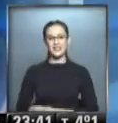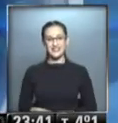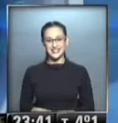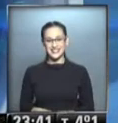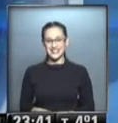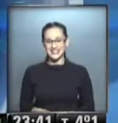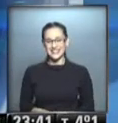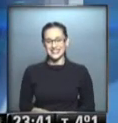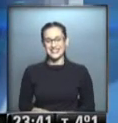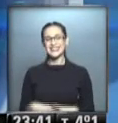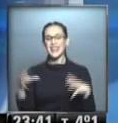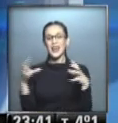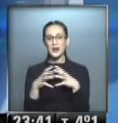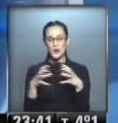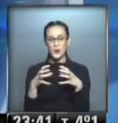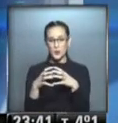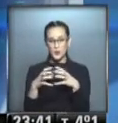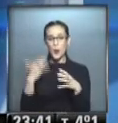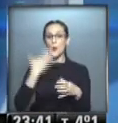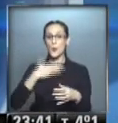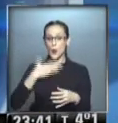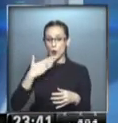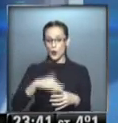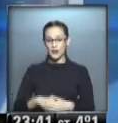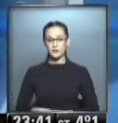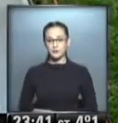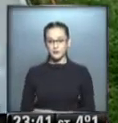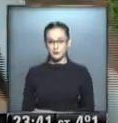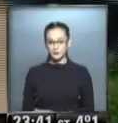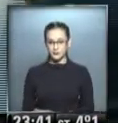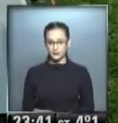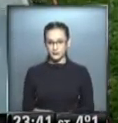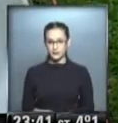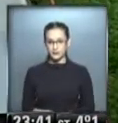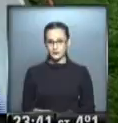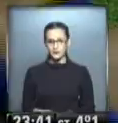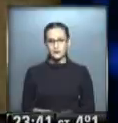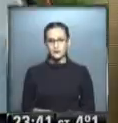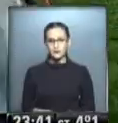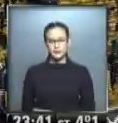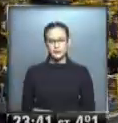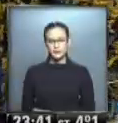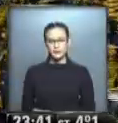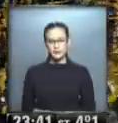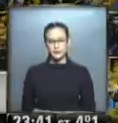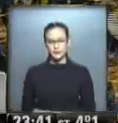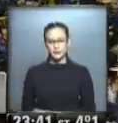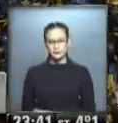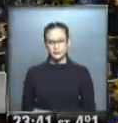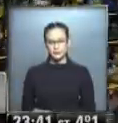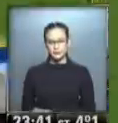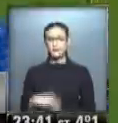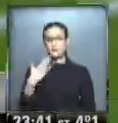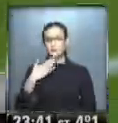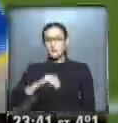En un partido donde el conjunto xeneize había arrancado mejor, de hecho, sin tener ideas tan claras, había logrado ponerse